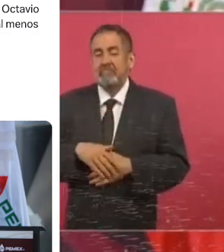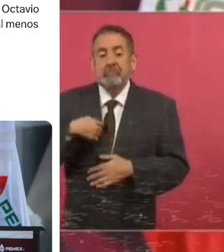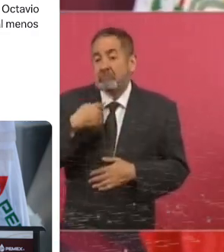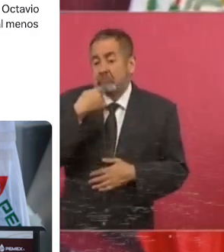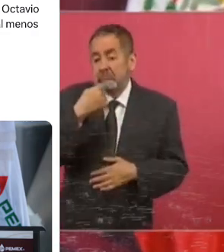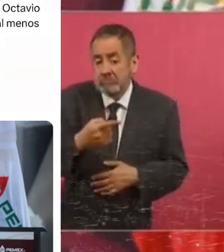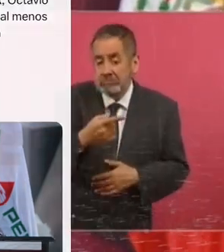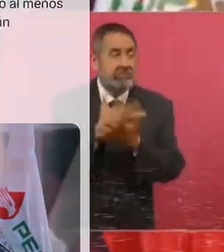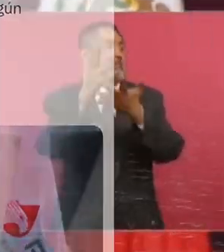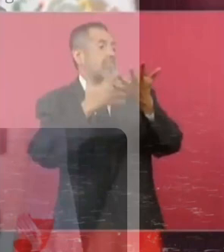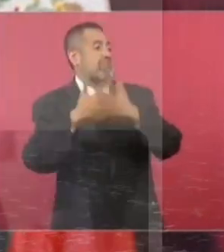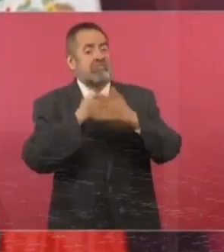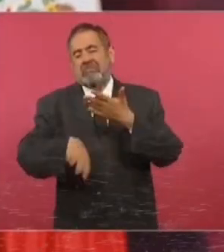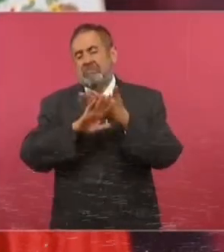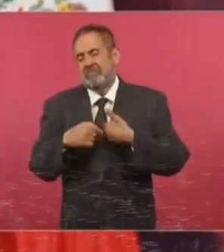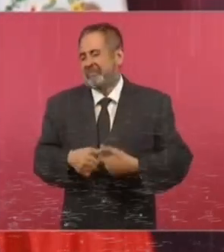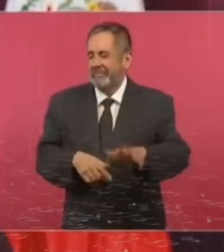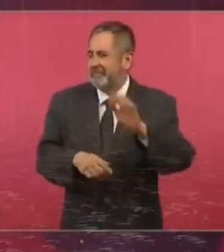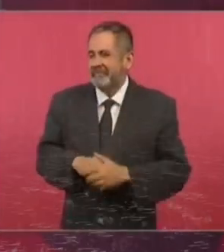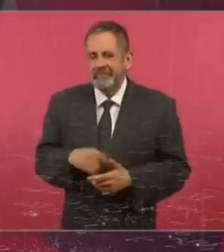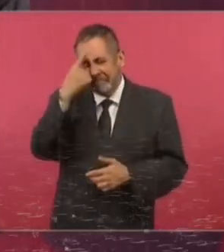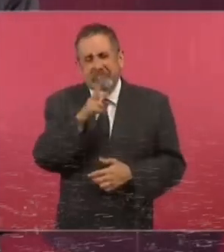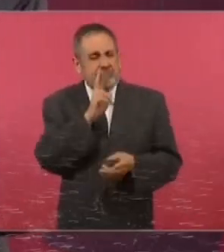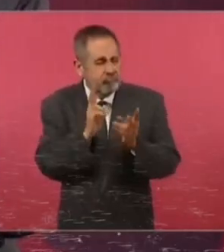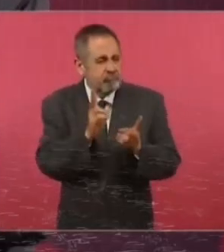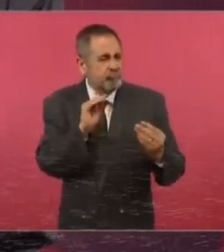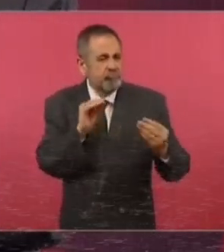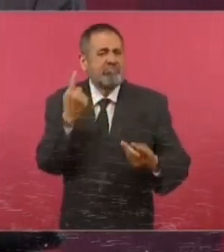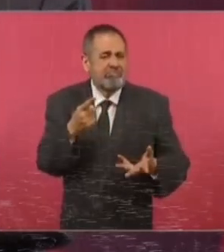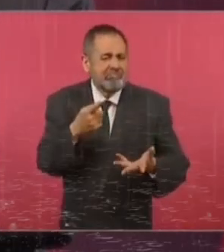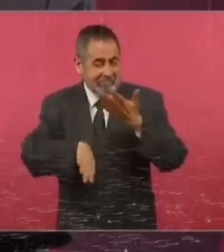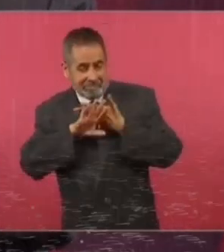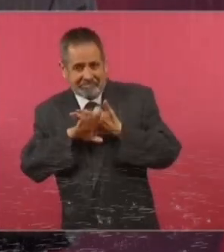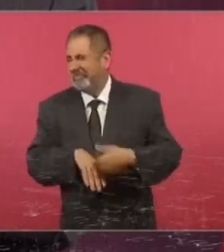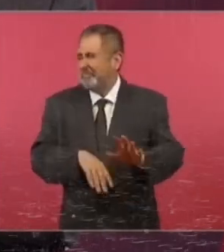diga se va a utilizar en mi contra.